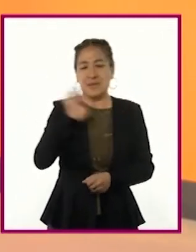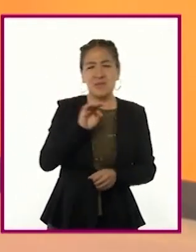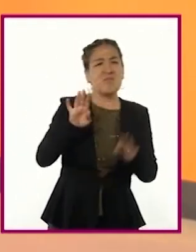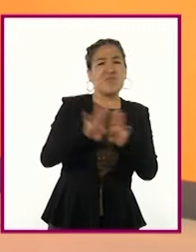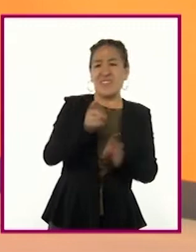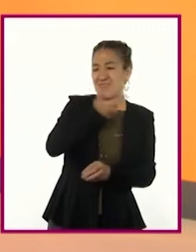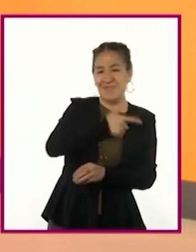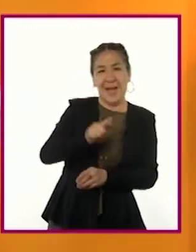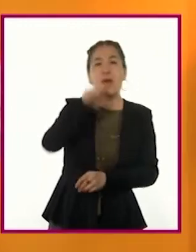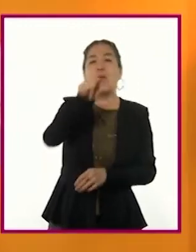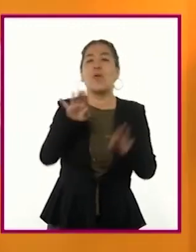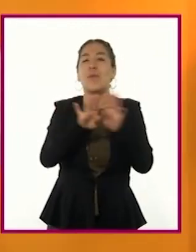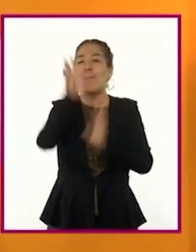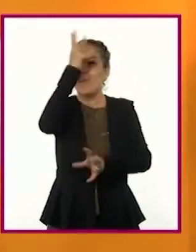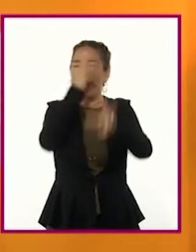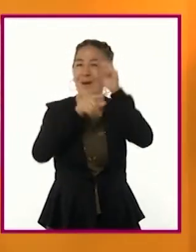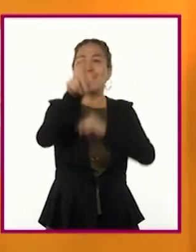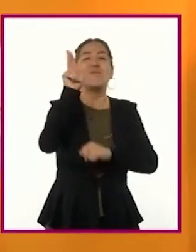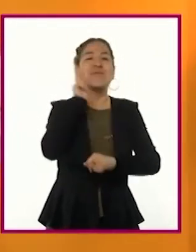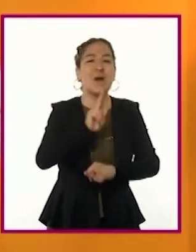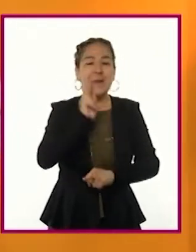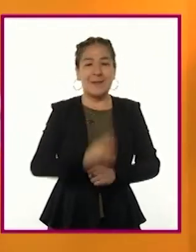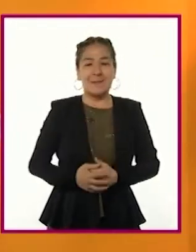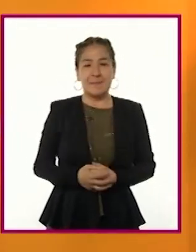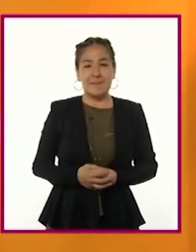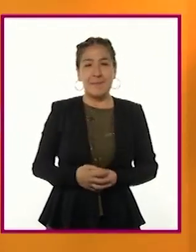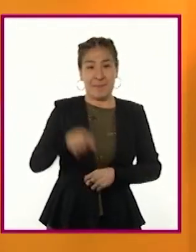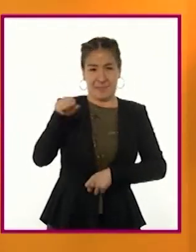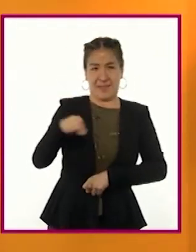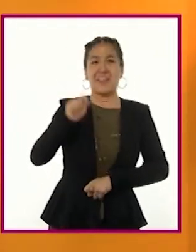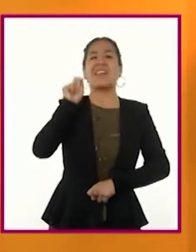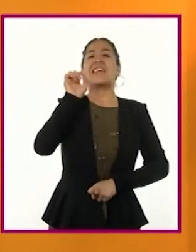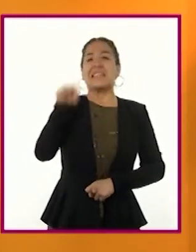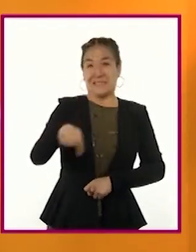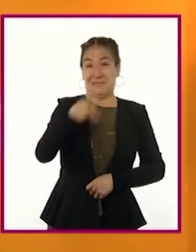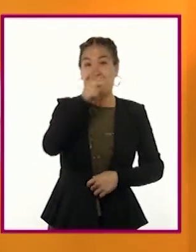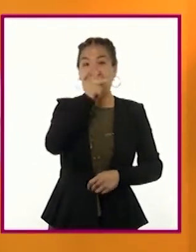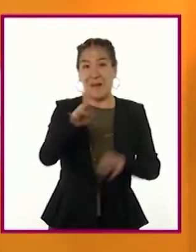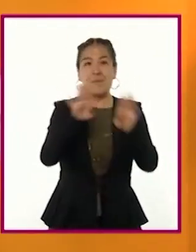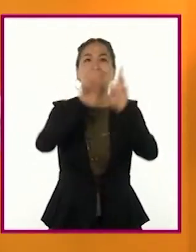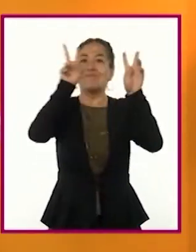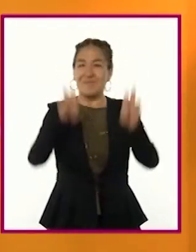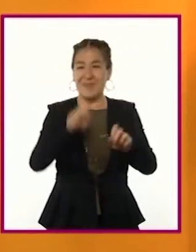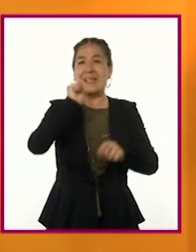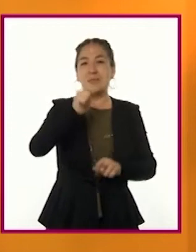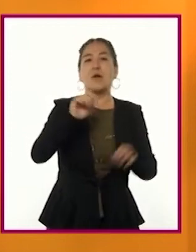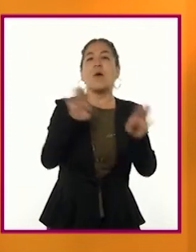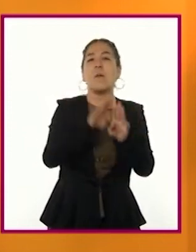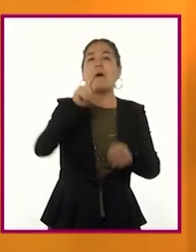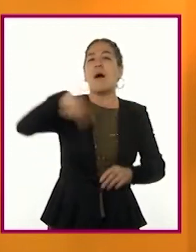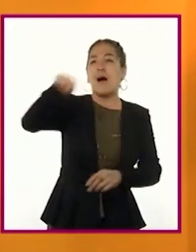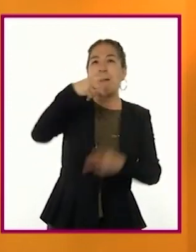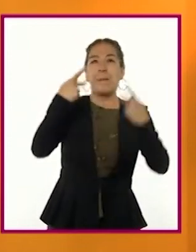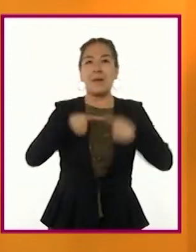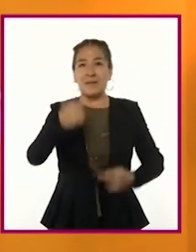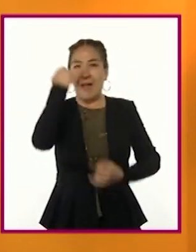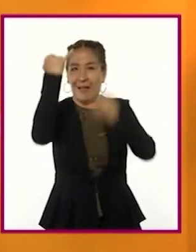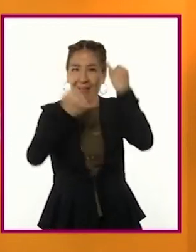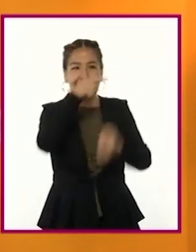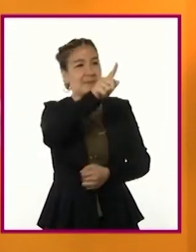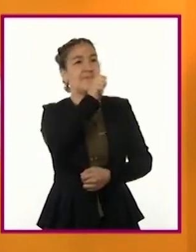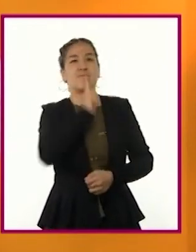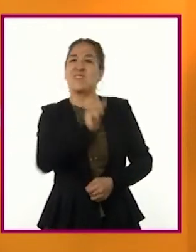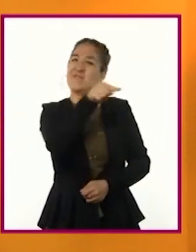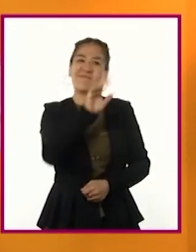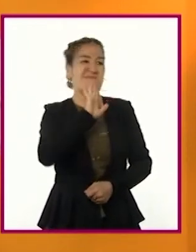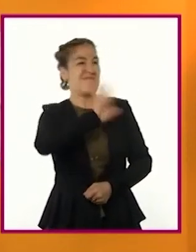prefiere experimentarlo. No obstante, a este acto se le han inventado diversos mitos para que las personas lo consideren